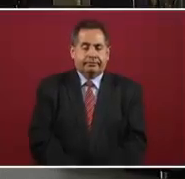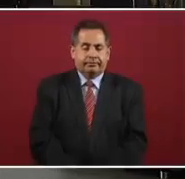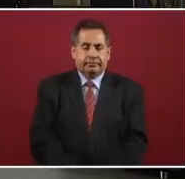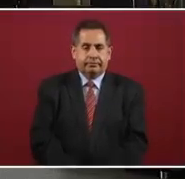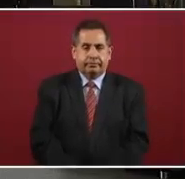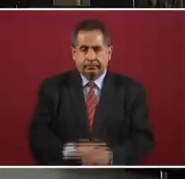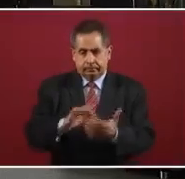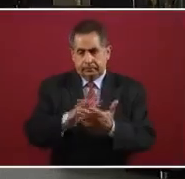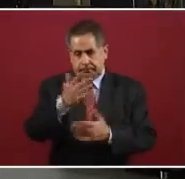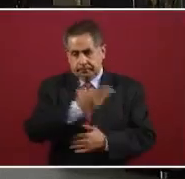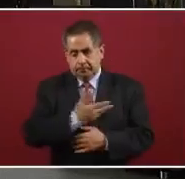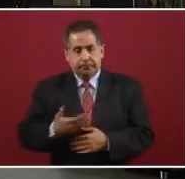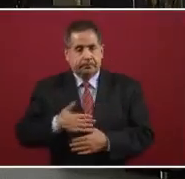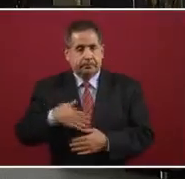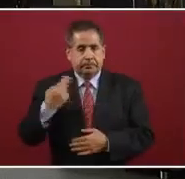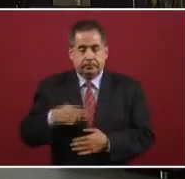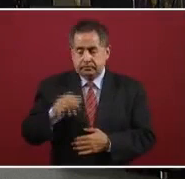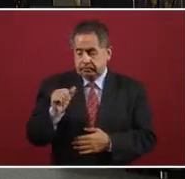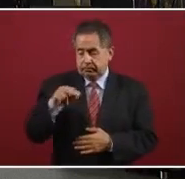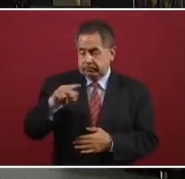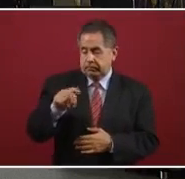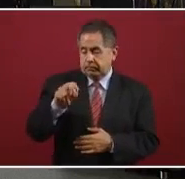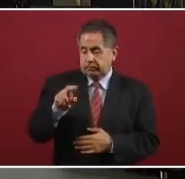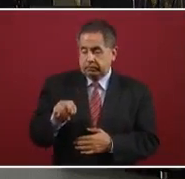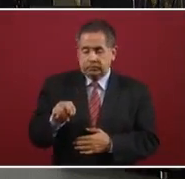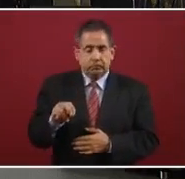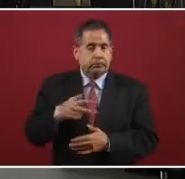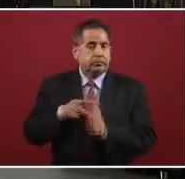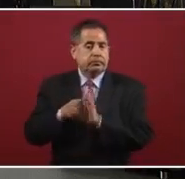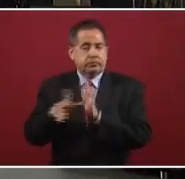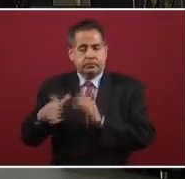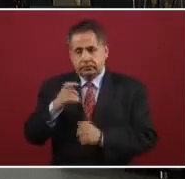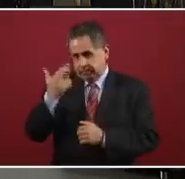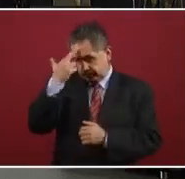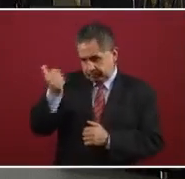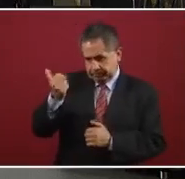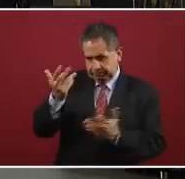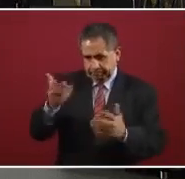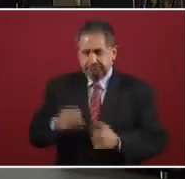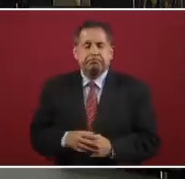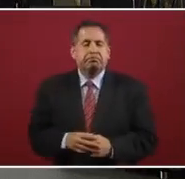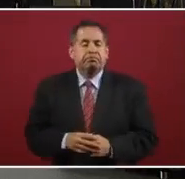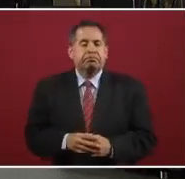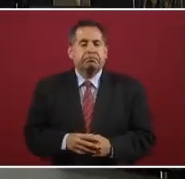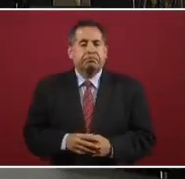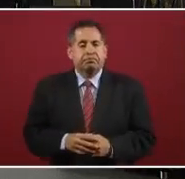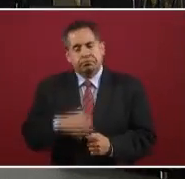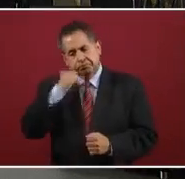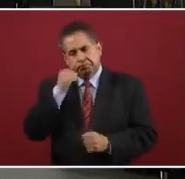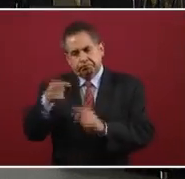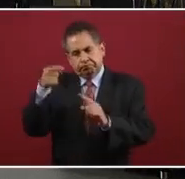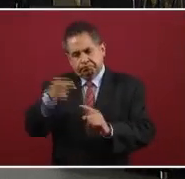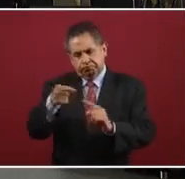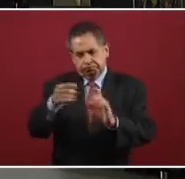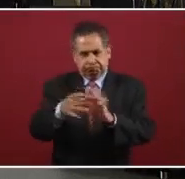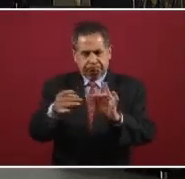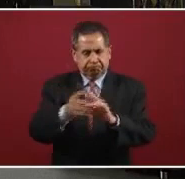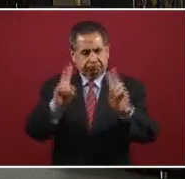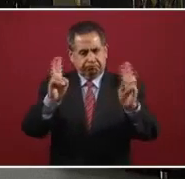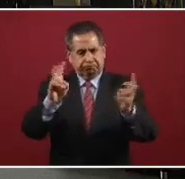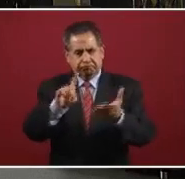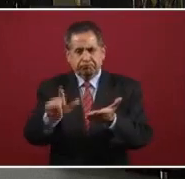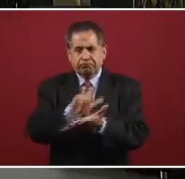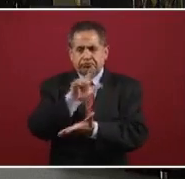Muchas gracias, presidente. Antonio López, del periódico La Razón. Me gustaría abordar un tema en torno a la ley